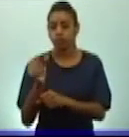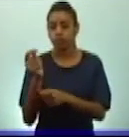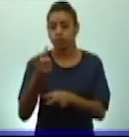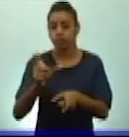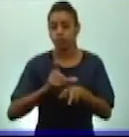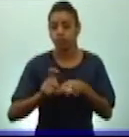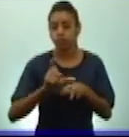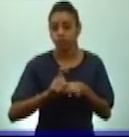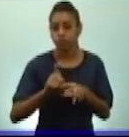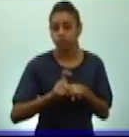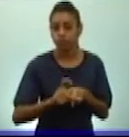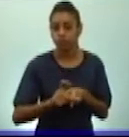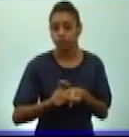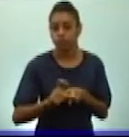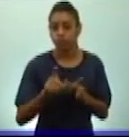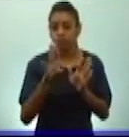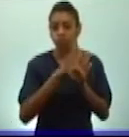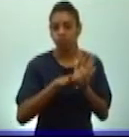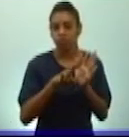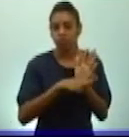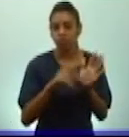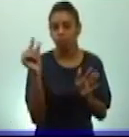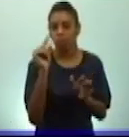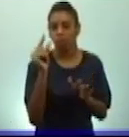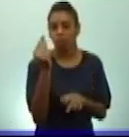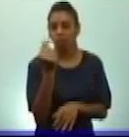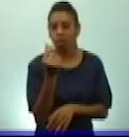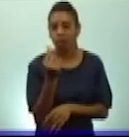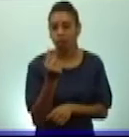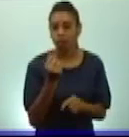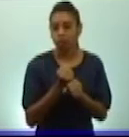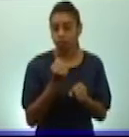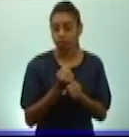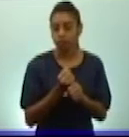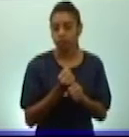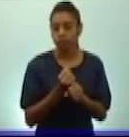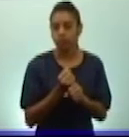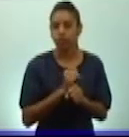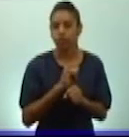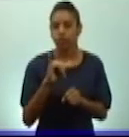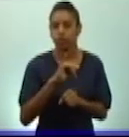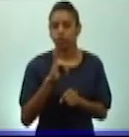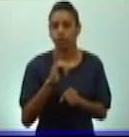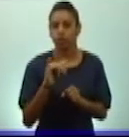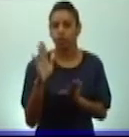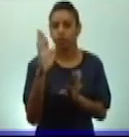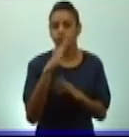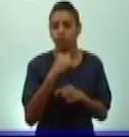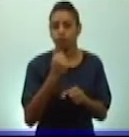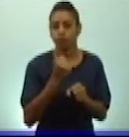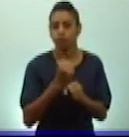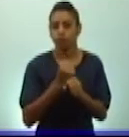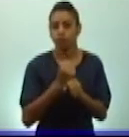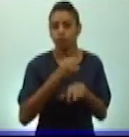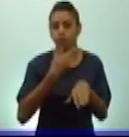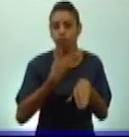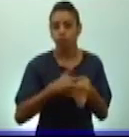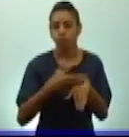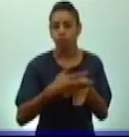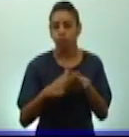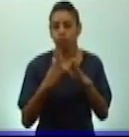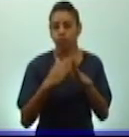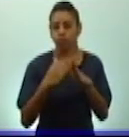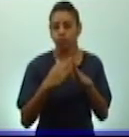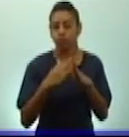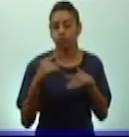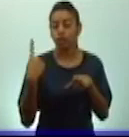se eliminaron los míseros salarios que ellos percibían por su trabajo, al igual que el desempleo y el desalojo. Otra de las medidas